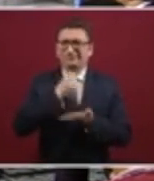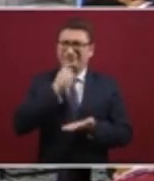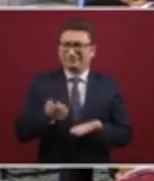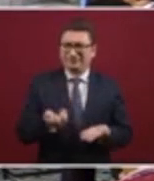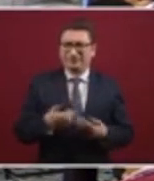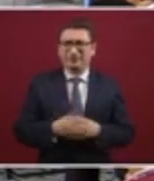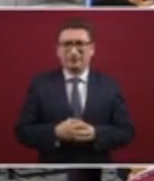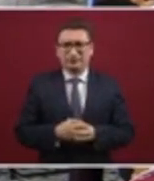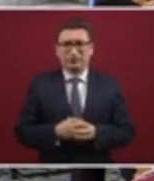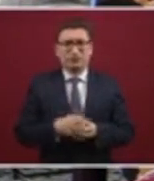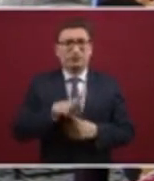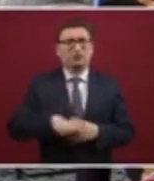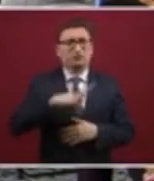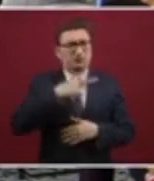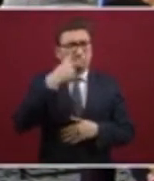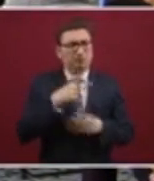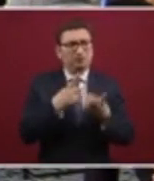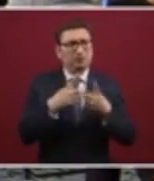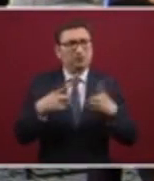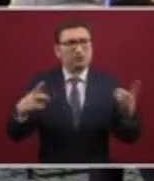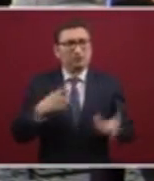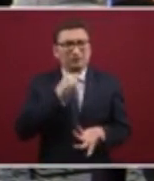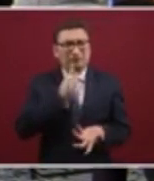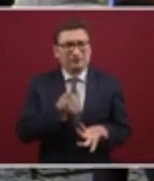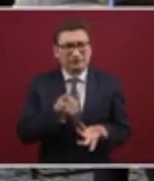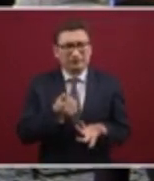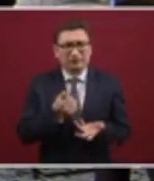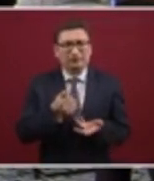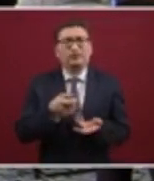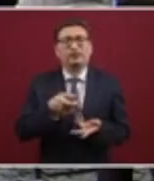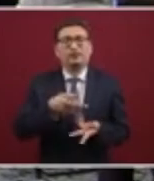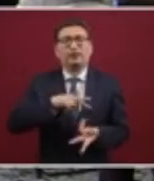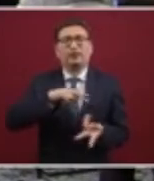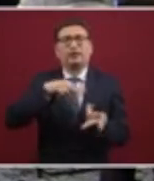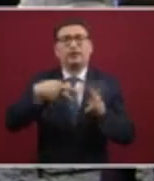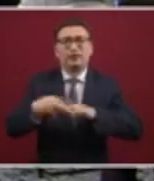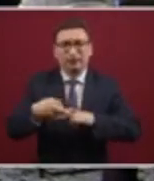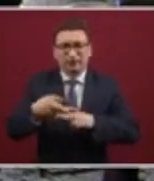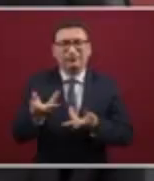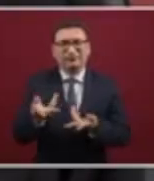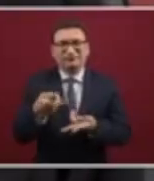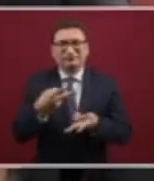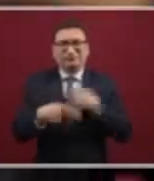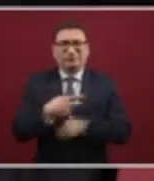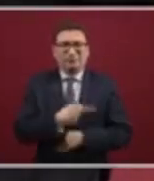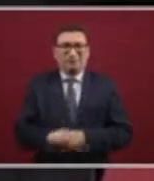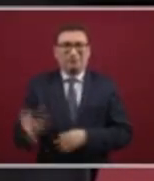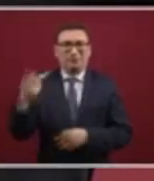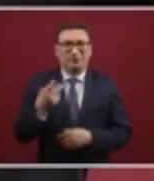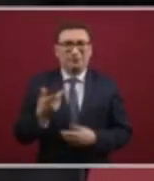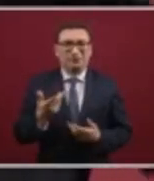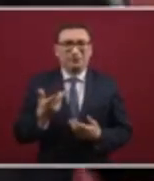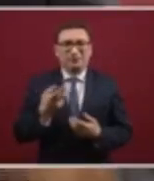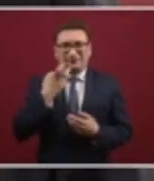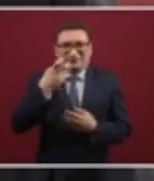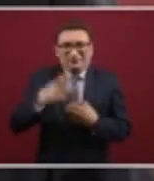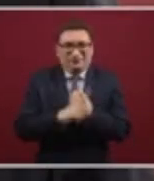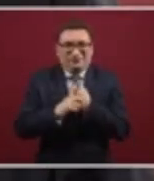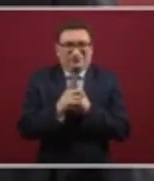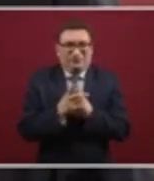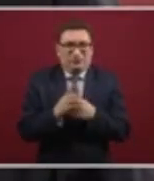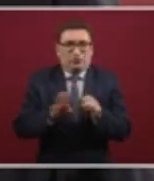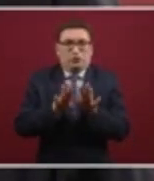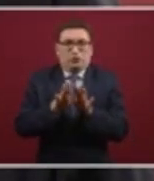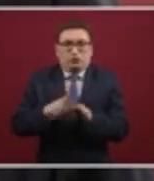no hubo desarrollo, al contrario, creció la pobreza, la inseguridad, la violencia, pero sí el aparato.